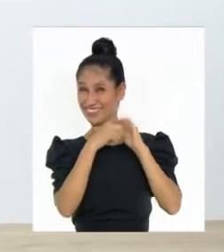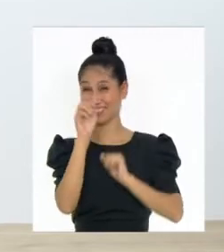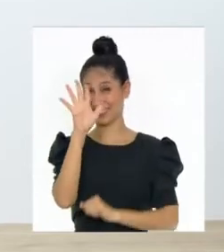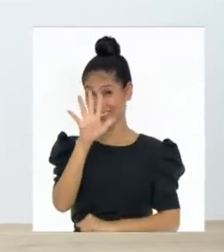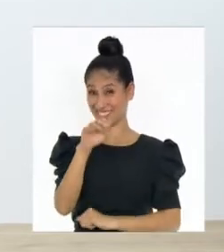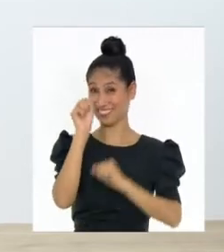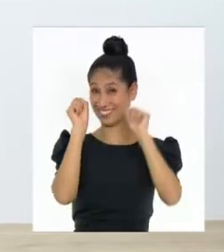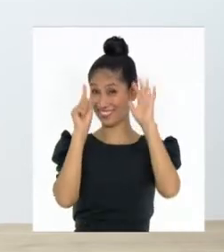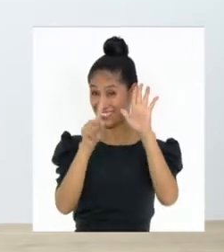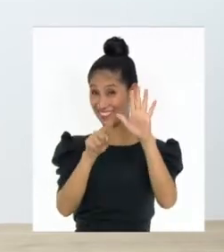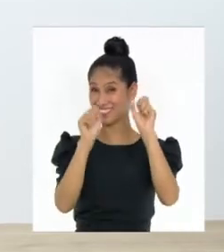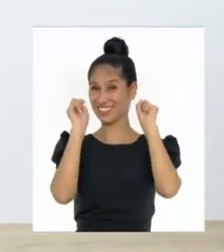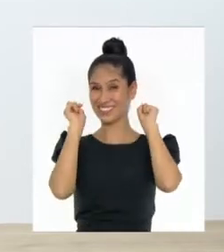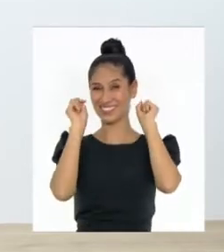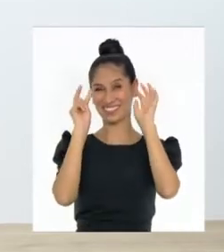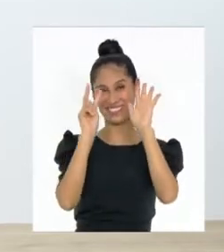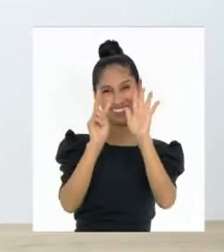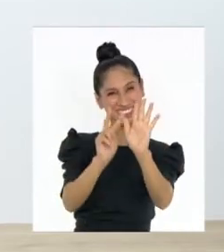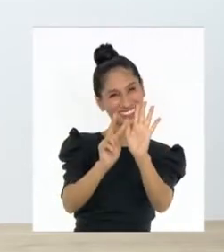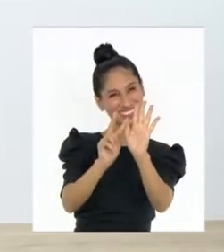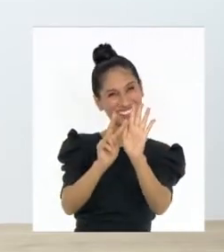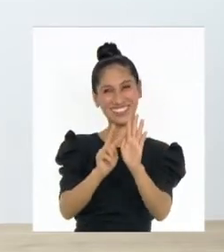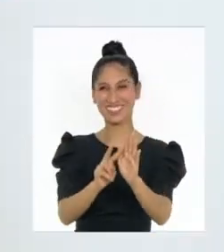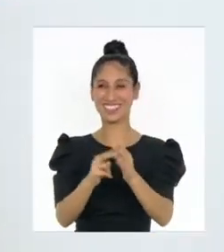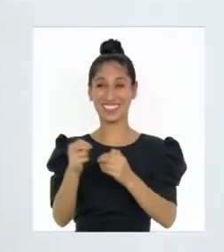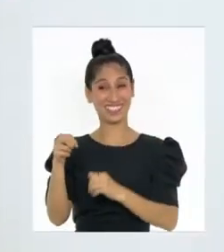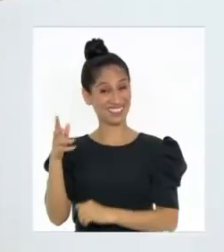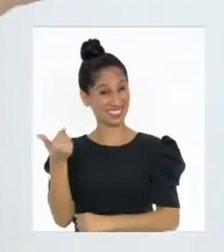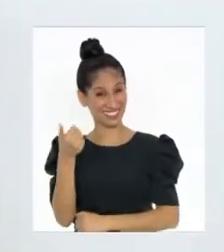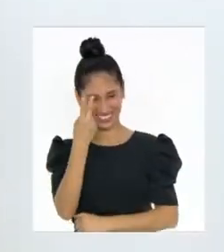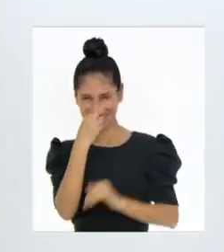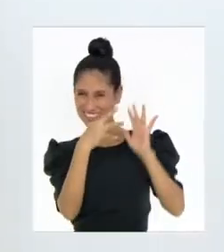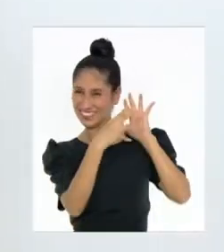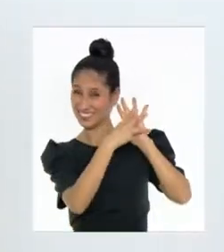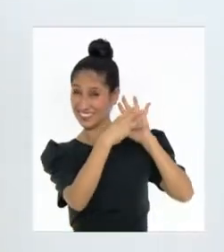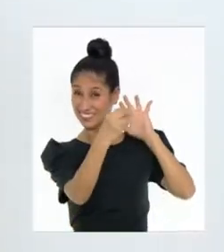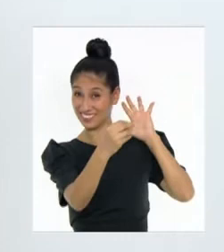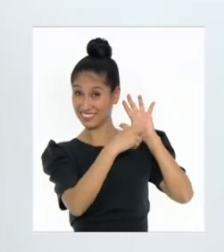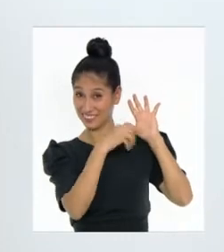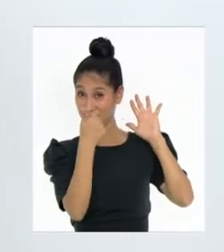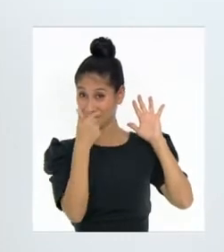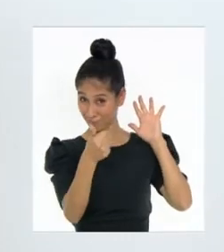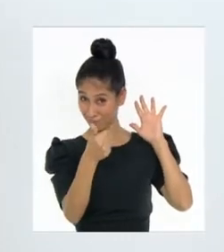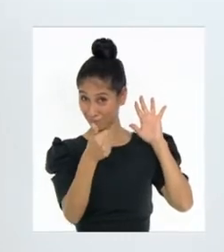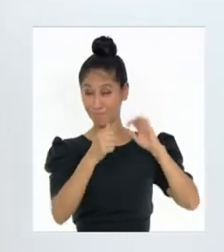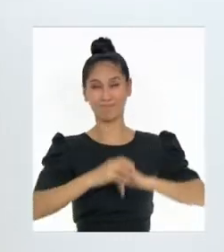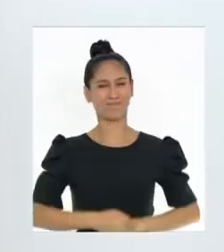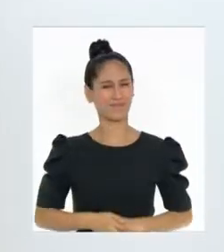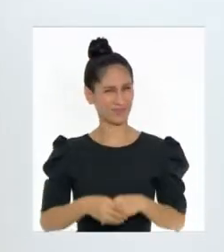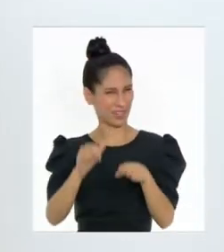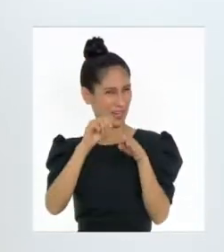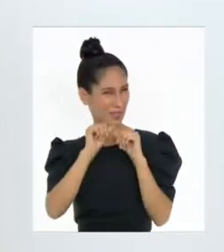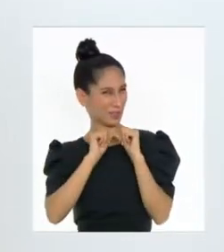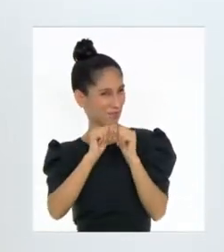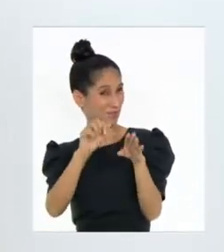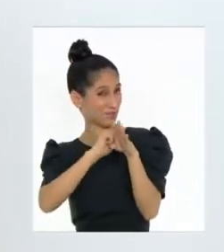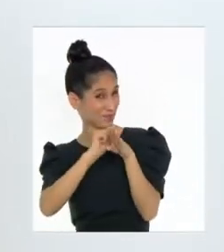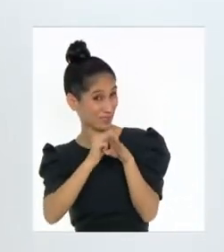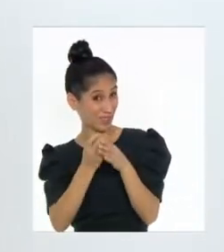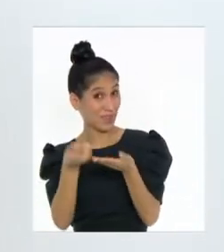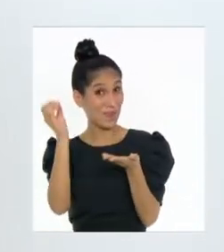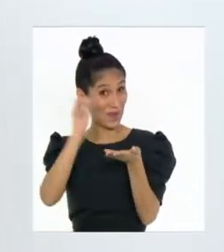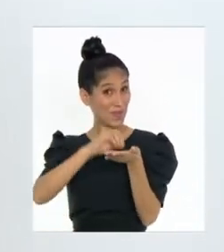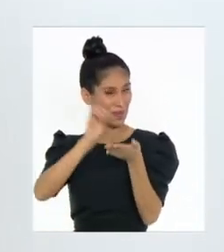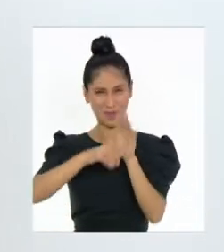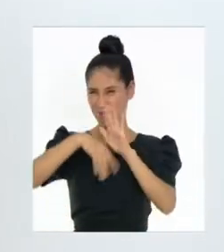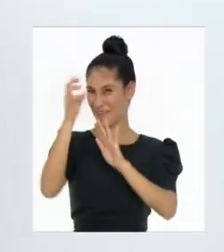5, 6, 7, 8. Lo estamos haciendo seguido. ¿Cómo vamos hasta ahí? ¿Intentamos hacerlo un